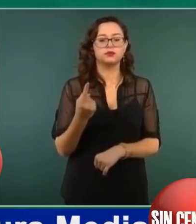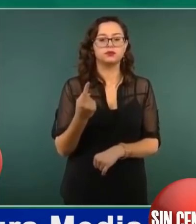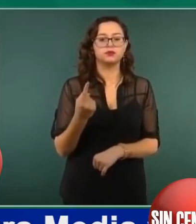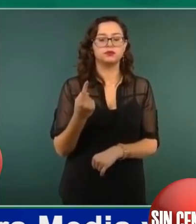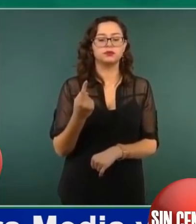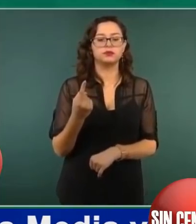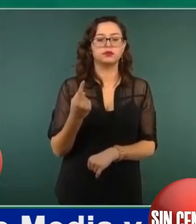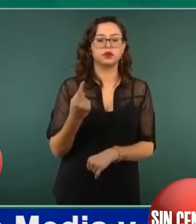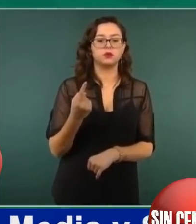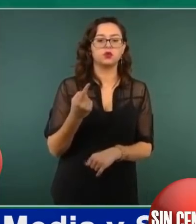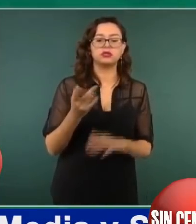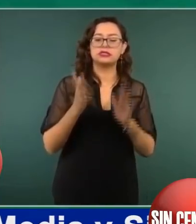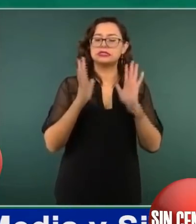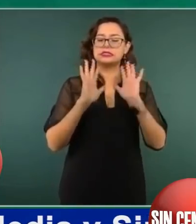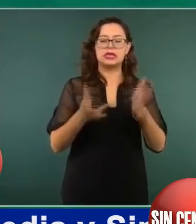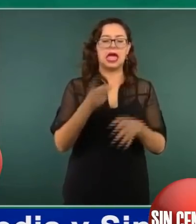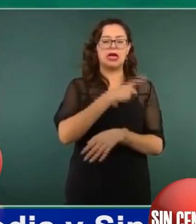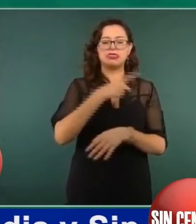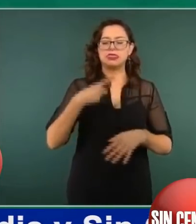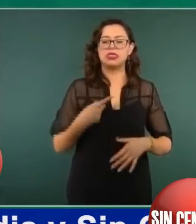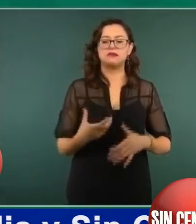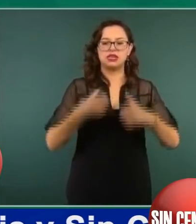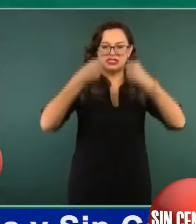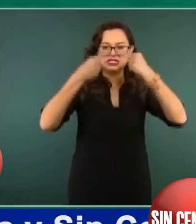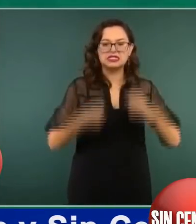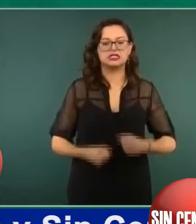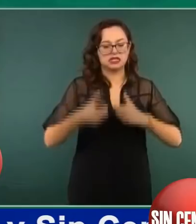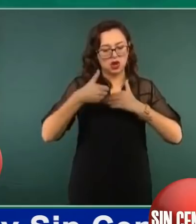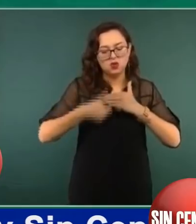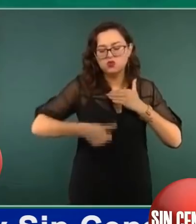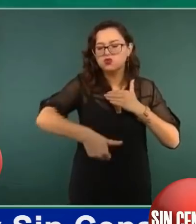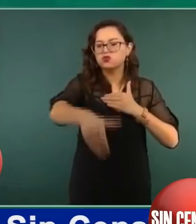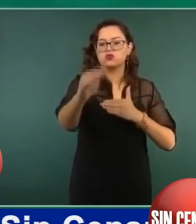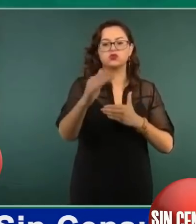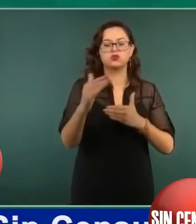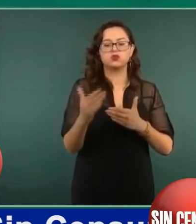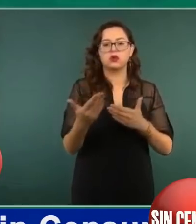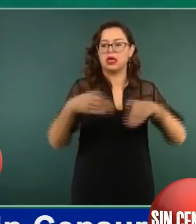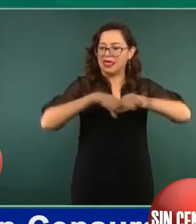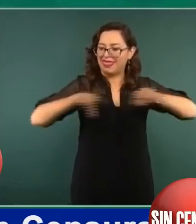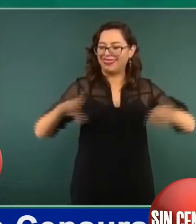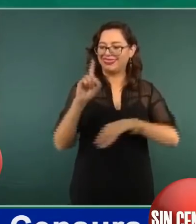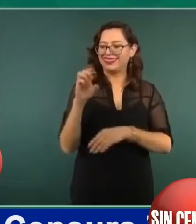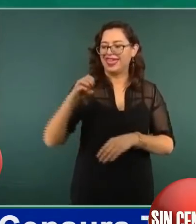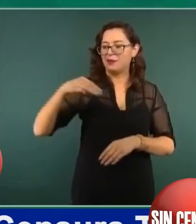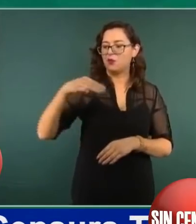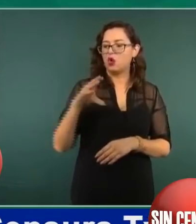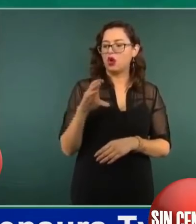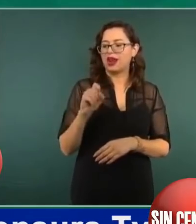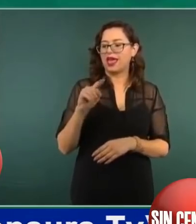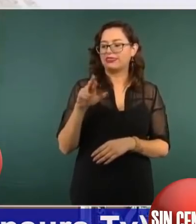de una vez y para siempre el sistema democrático.